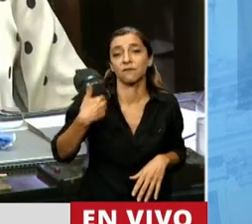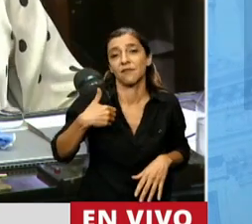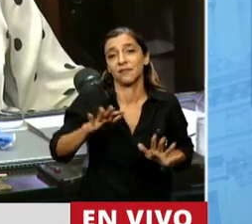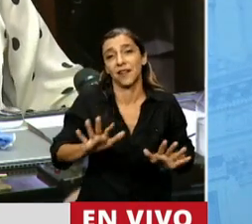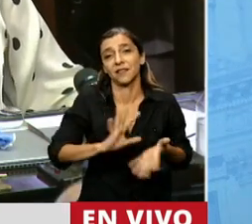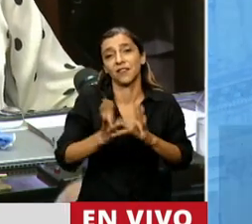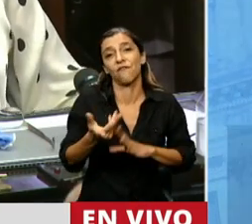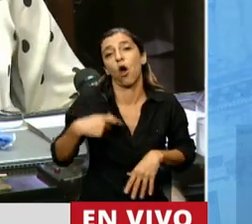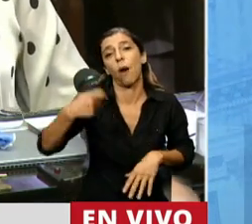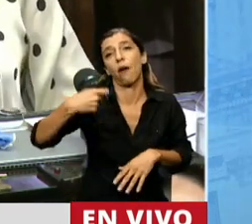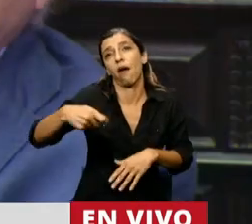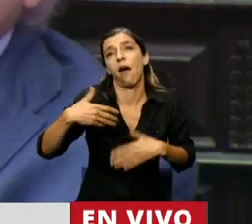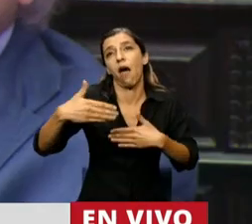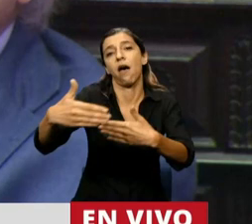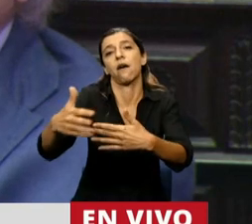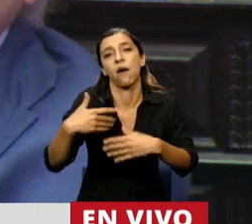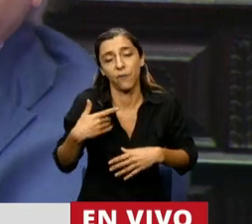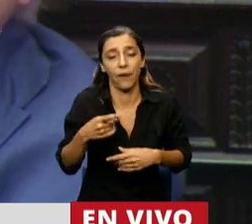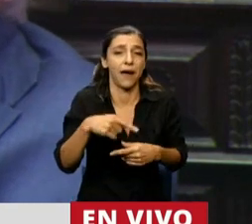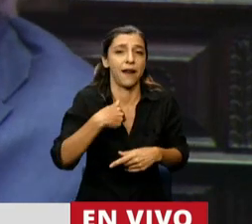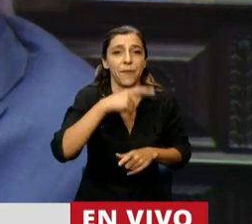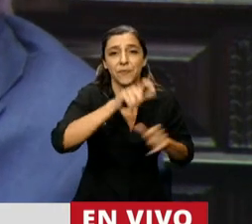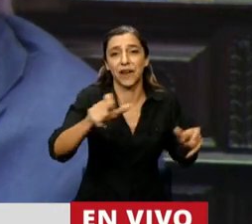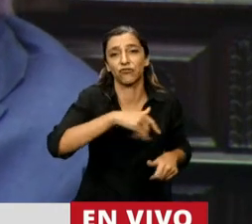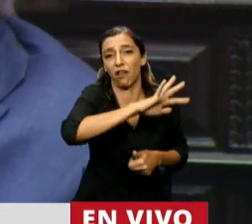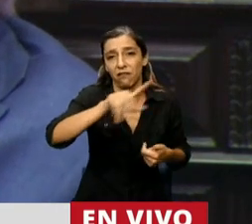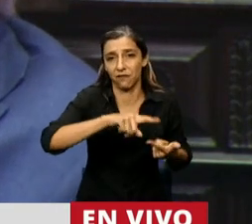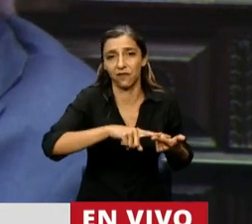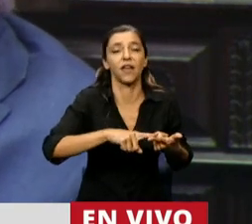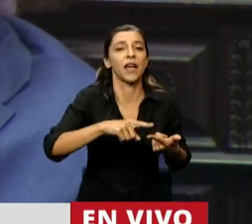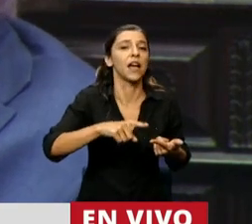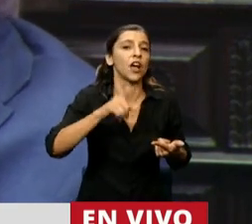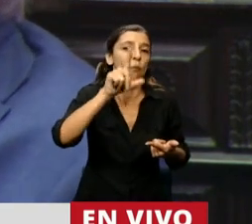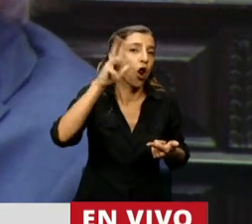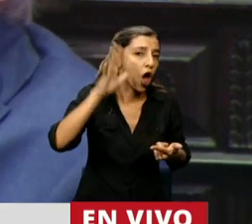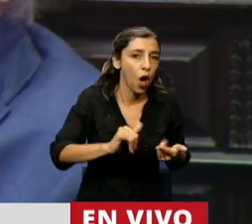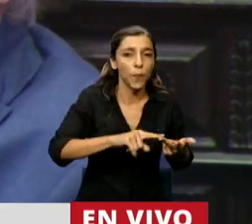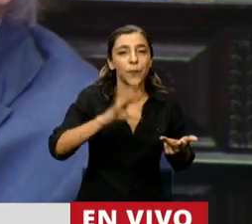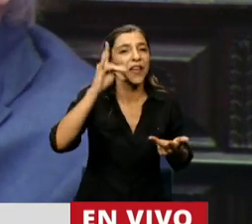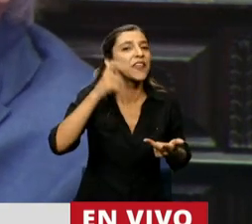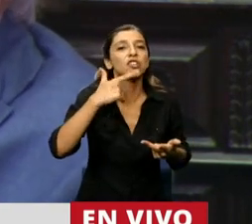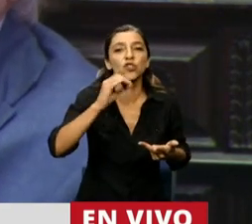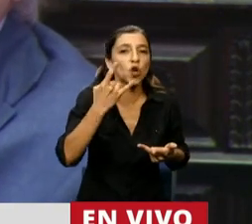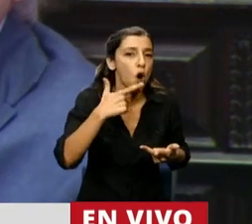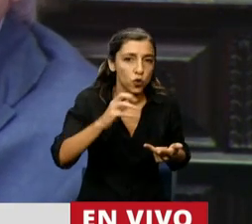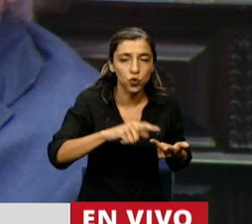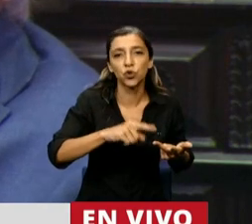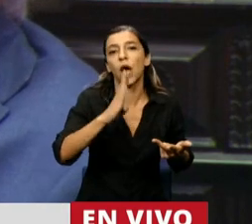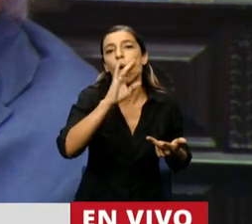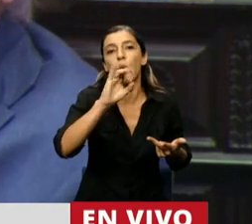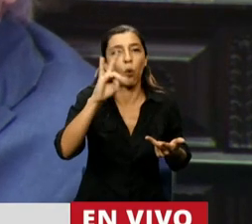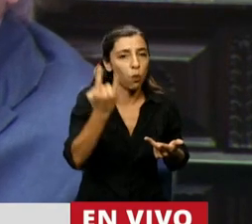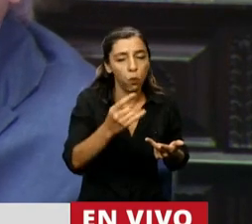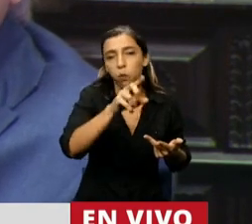para delincuentes como cristóbal lópez como facundo de souza para que un criminal como vudú directamente